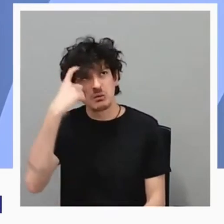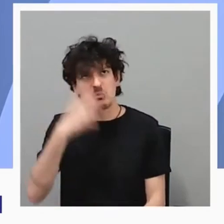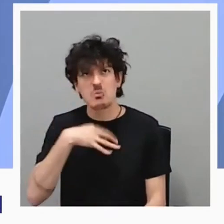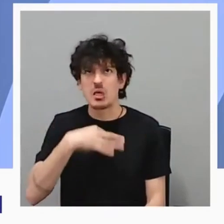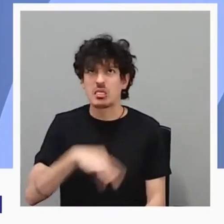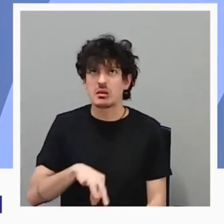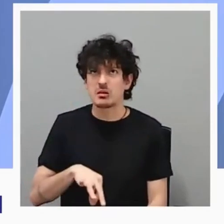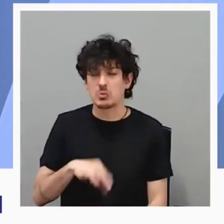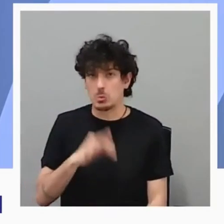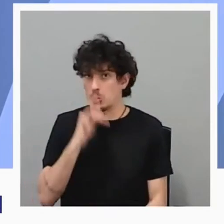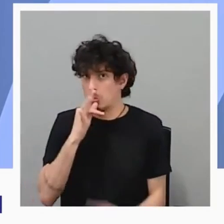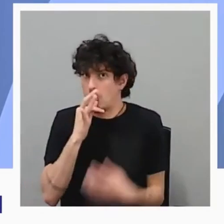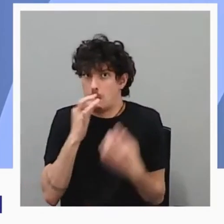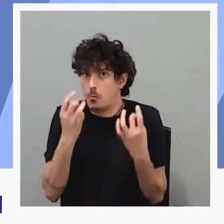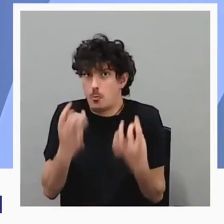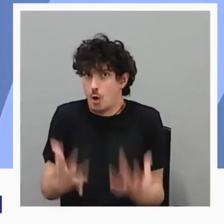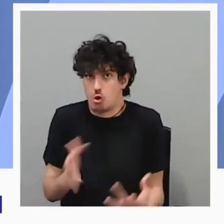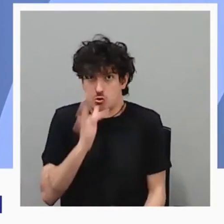que